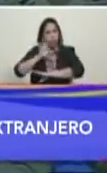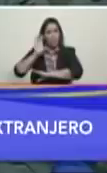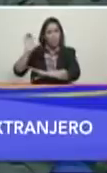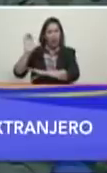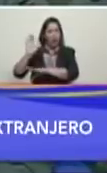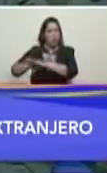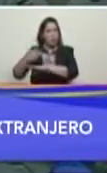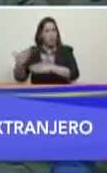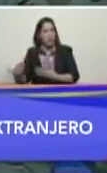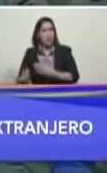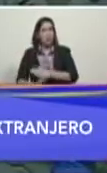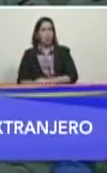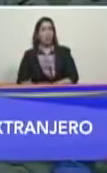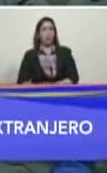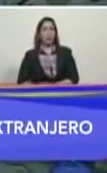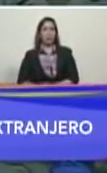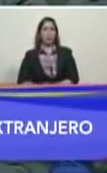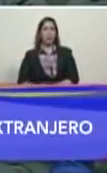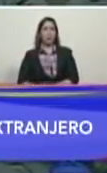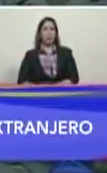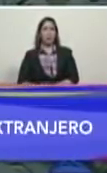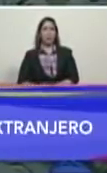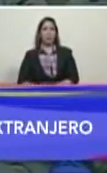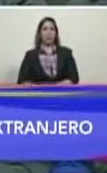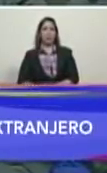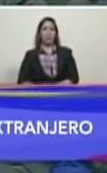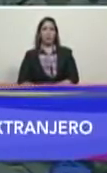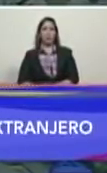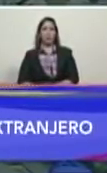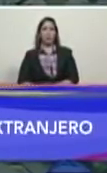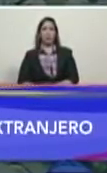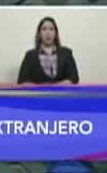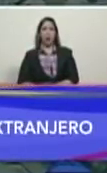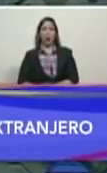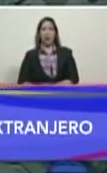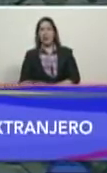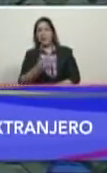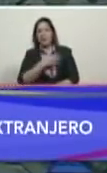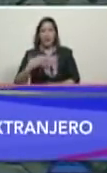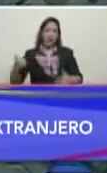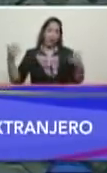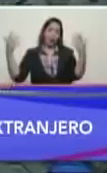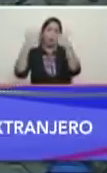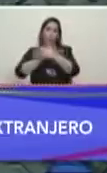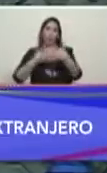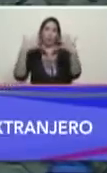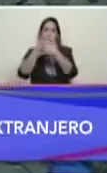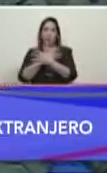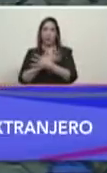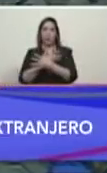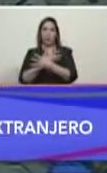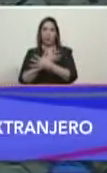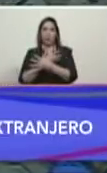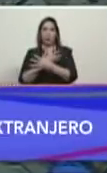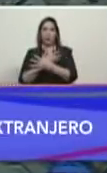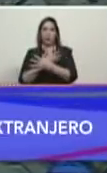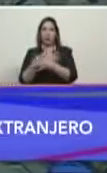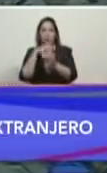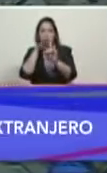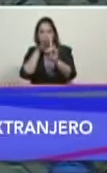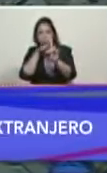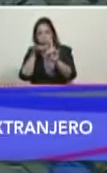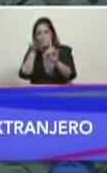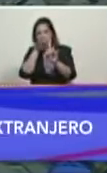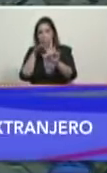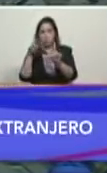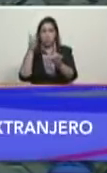y tratando una y mil veces de confundir con la intriga, con la mentira,